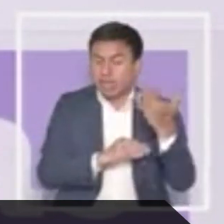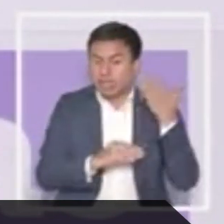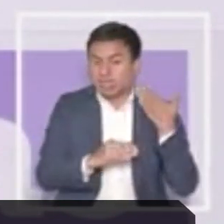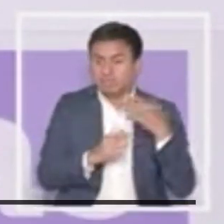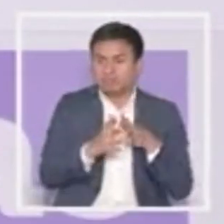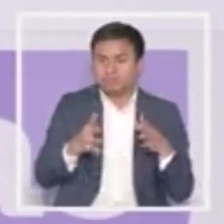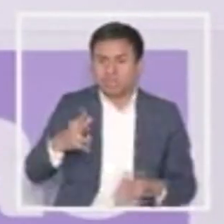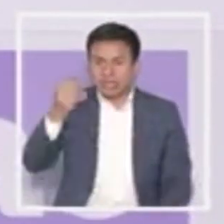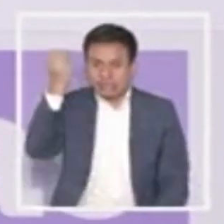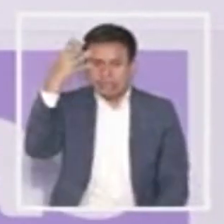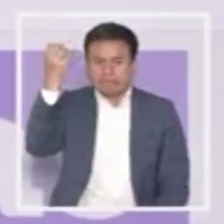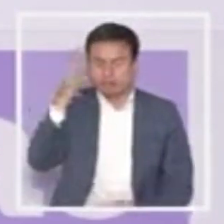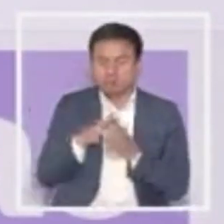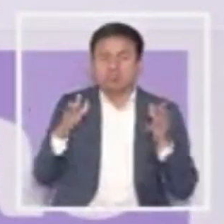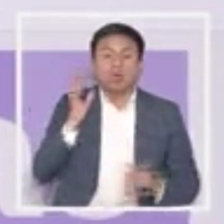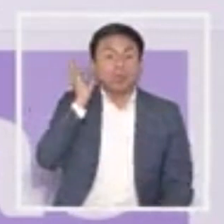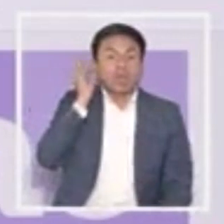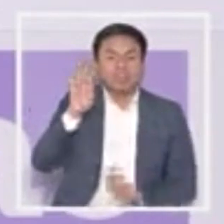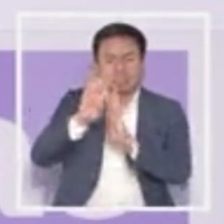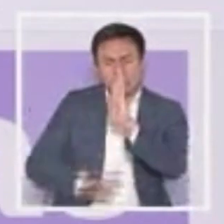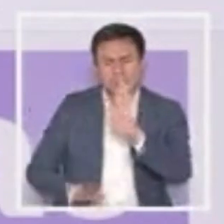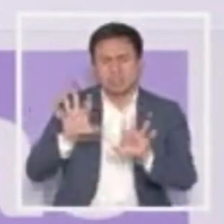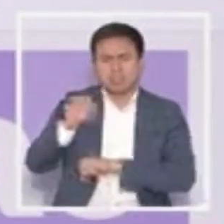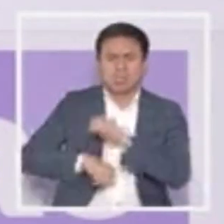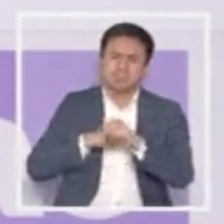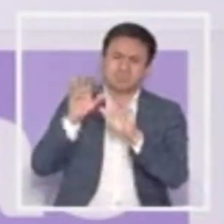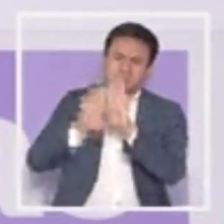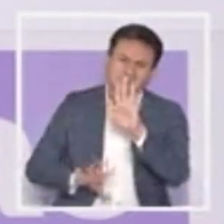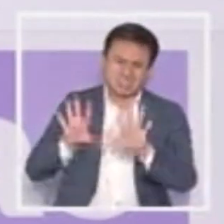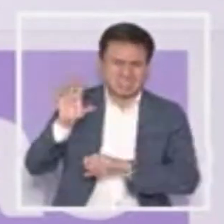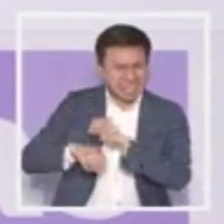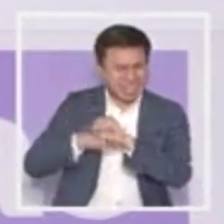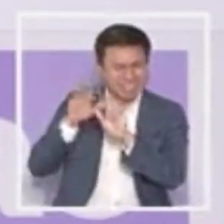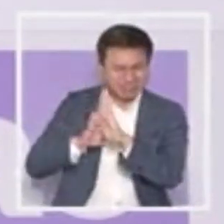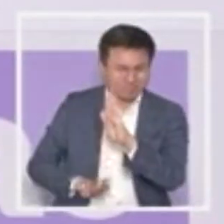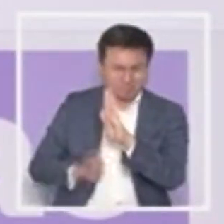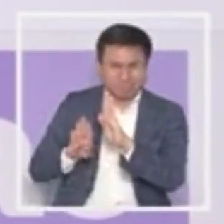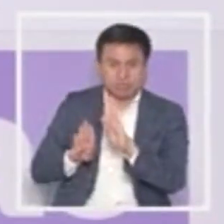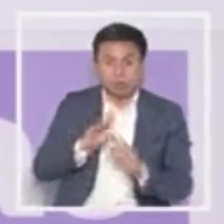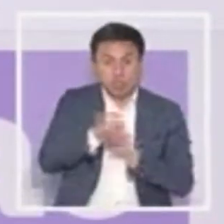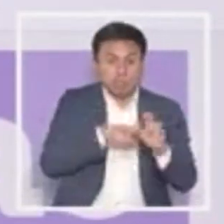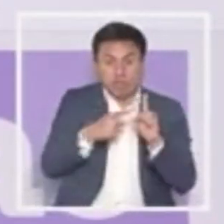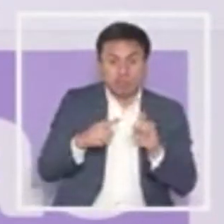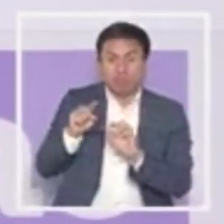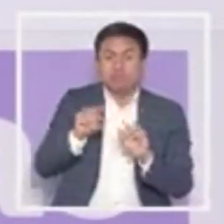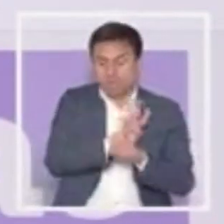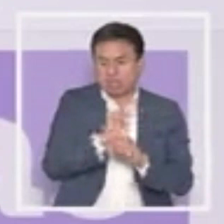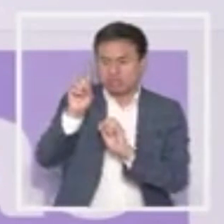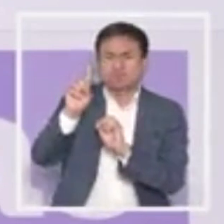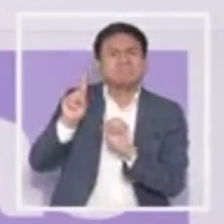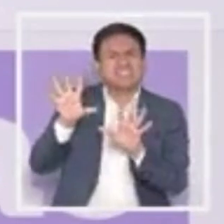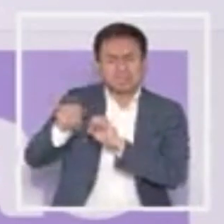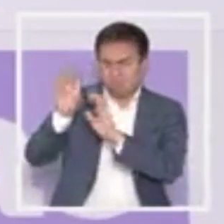Nos dejó una tremenda enseñanza. Las mujeres retrocedieron más de 10 años en solamente un año y medio en